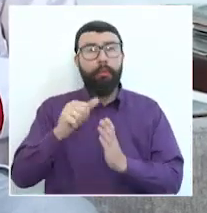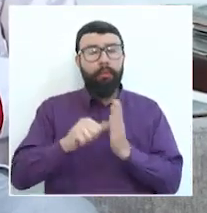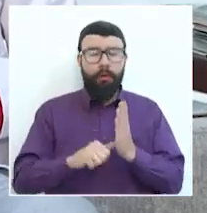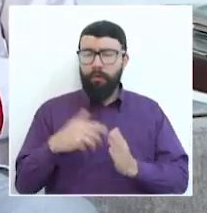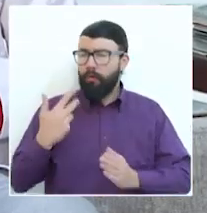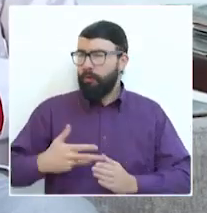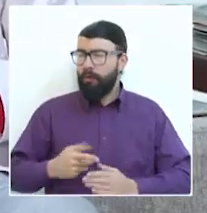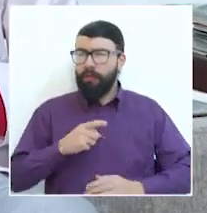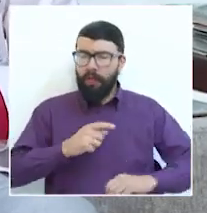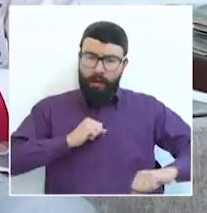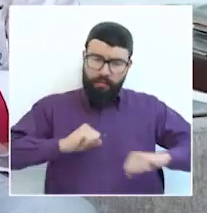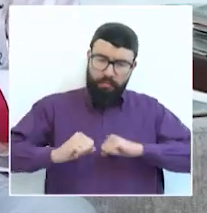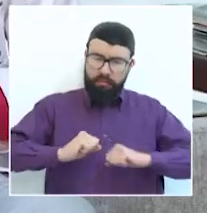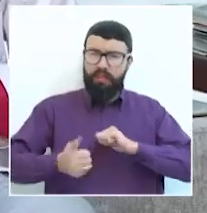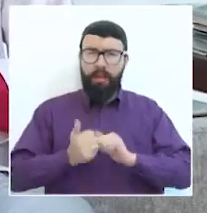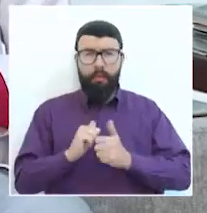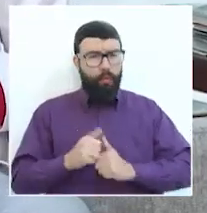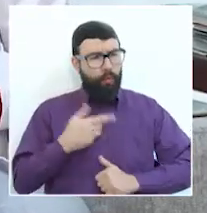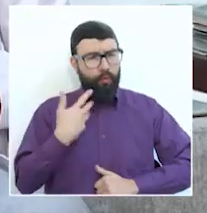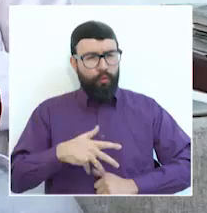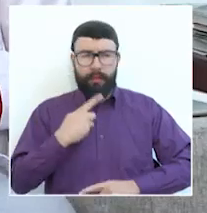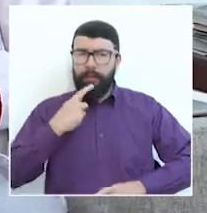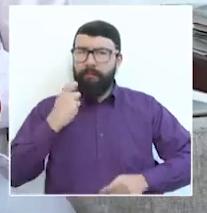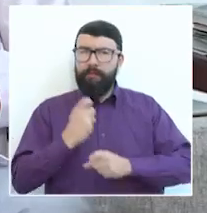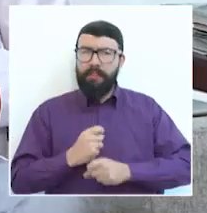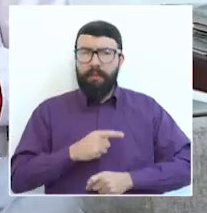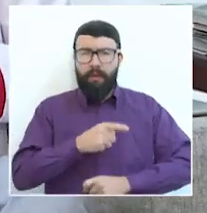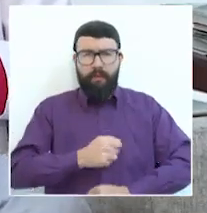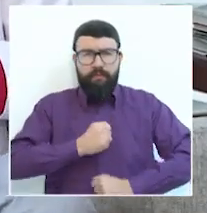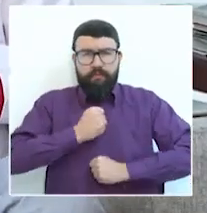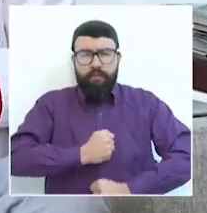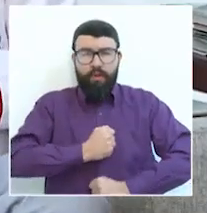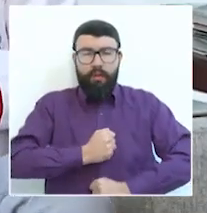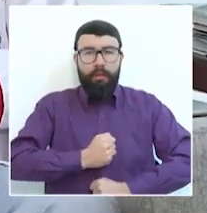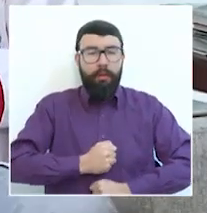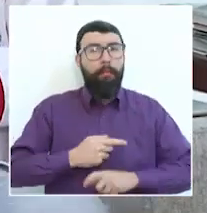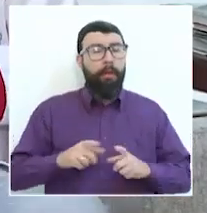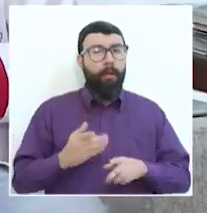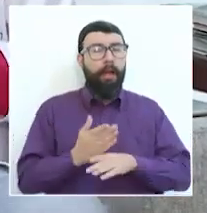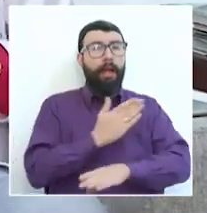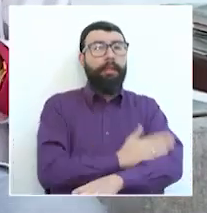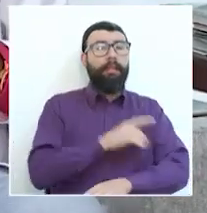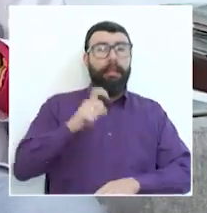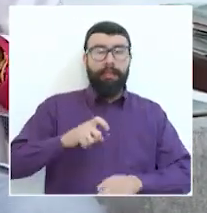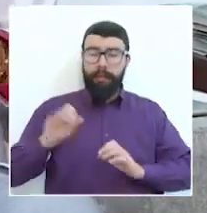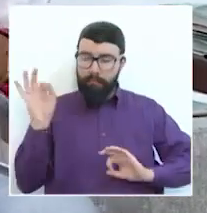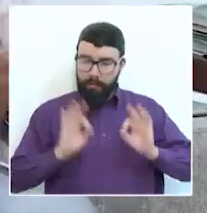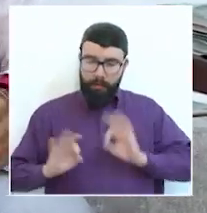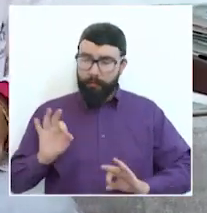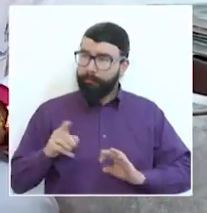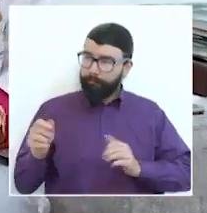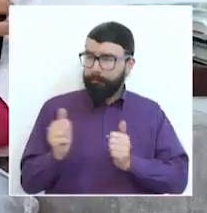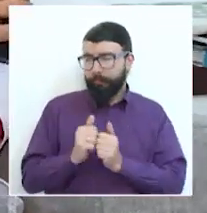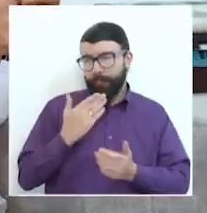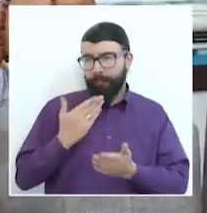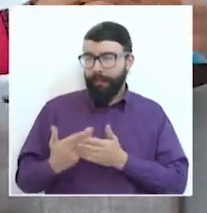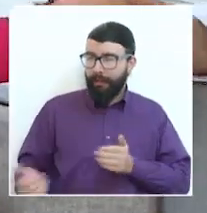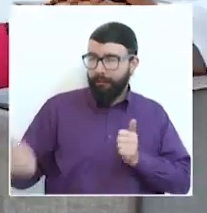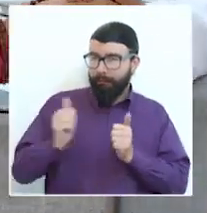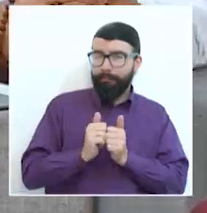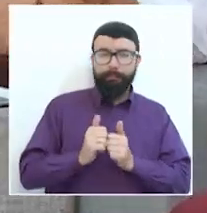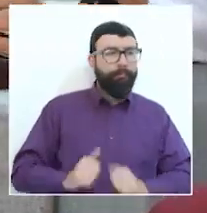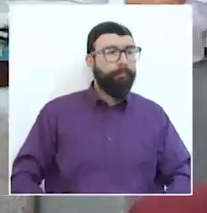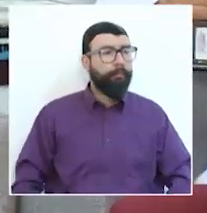esas actividades deportivas tan difíciles, pero eso necesita de una preparación. Doctor Andrés Felipe, muchas gracias por estar con